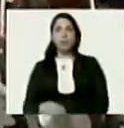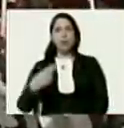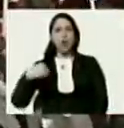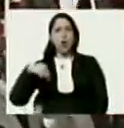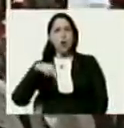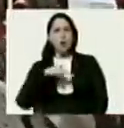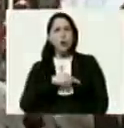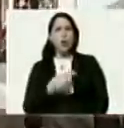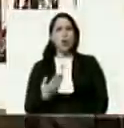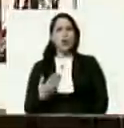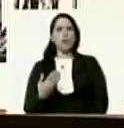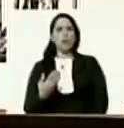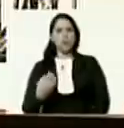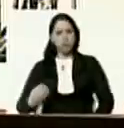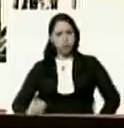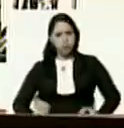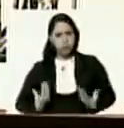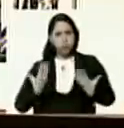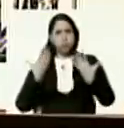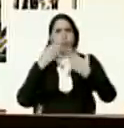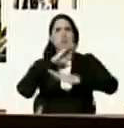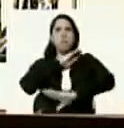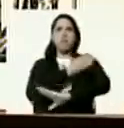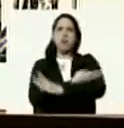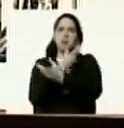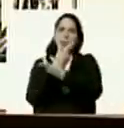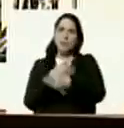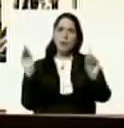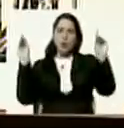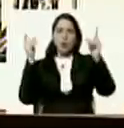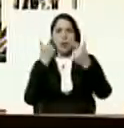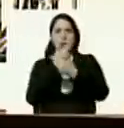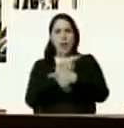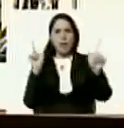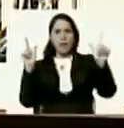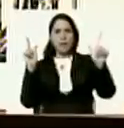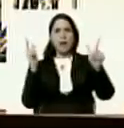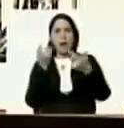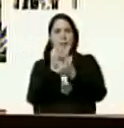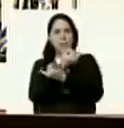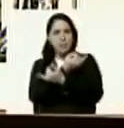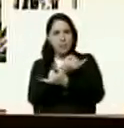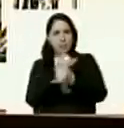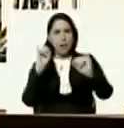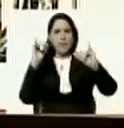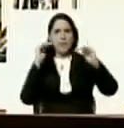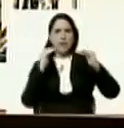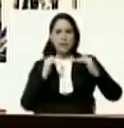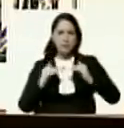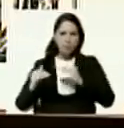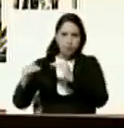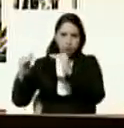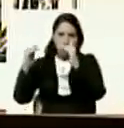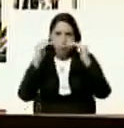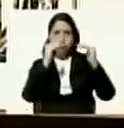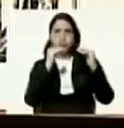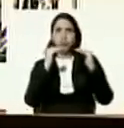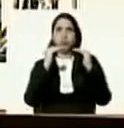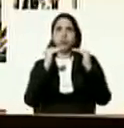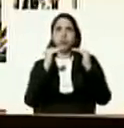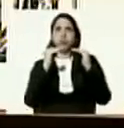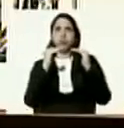Nosotros llevamos la fuerza de la democracia, de la libertad, de la independencia, de la igualdad.